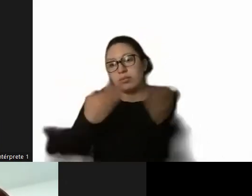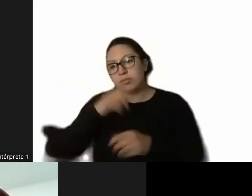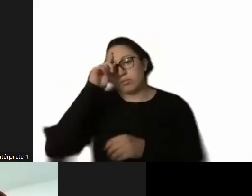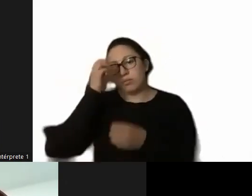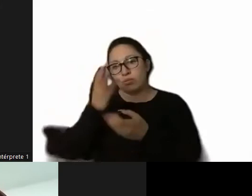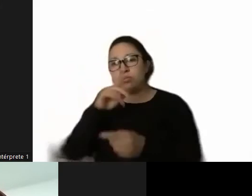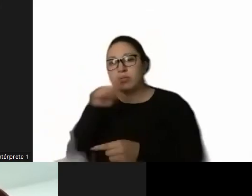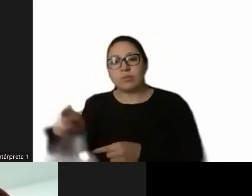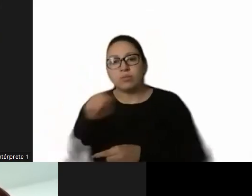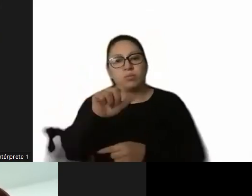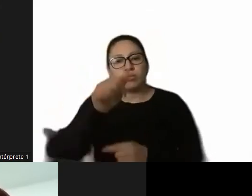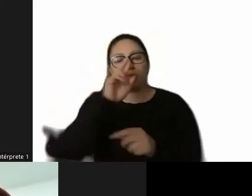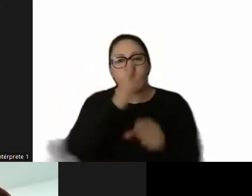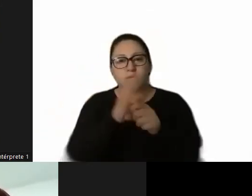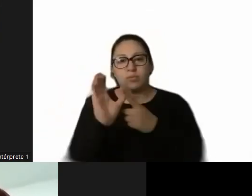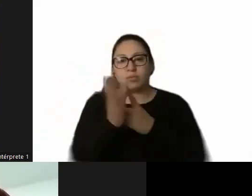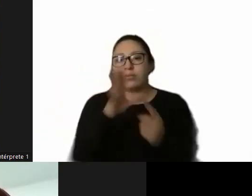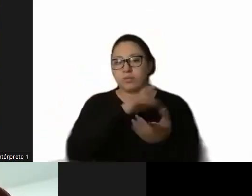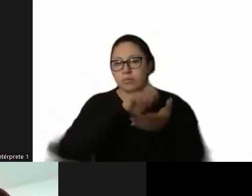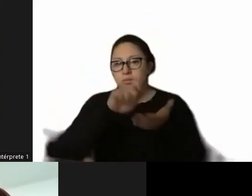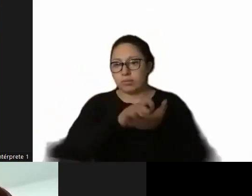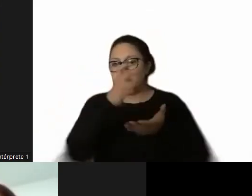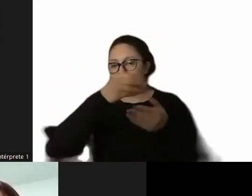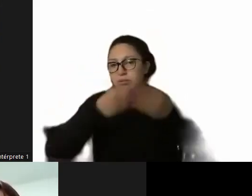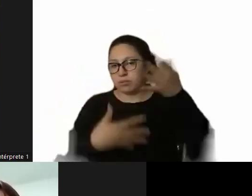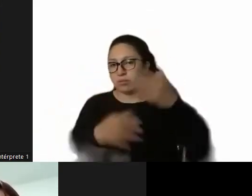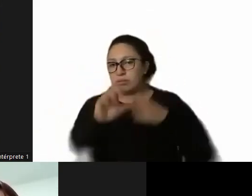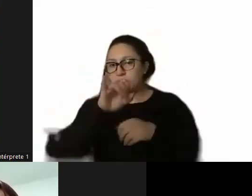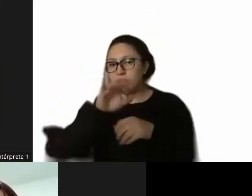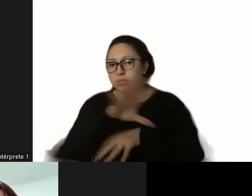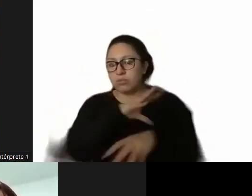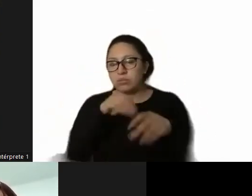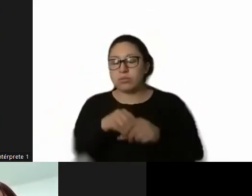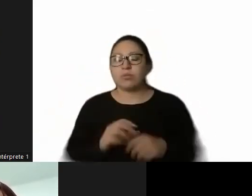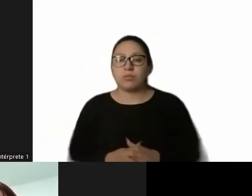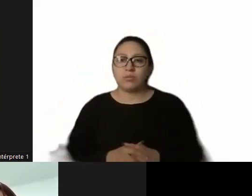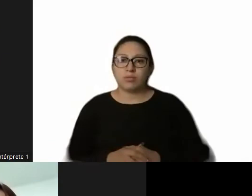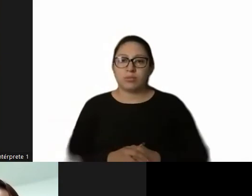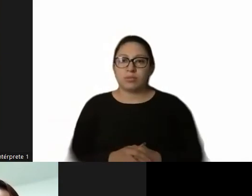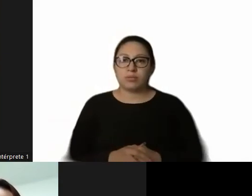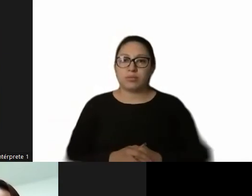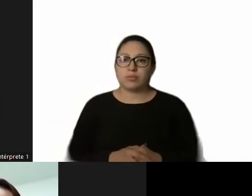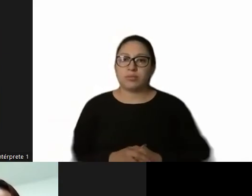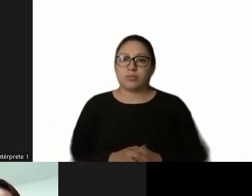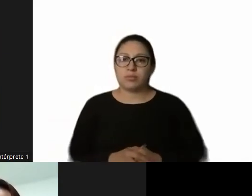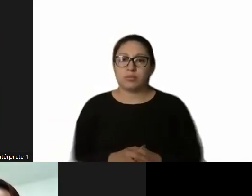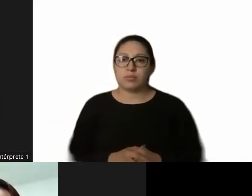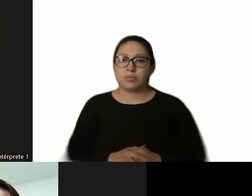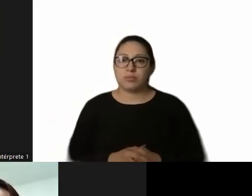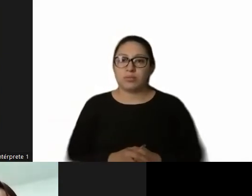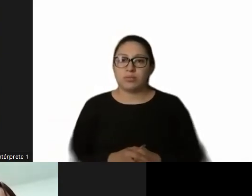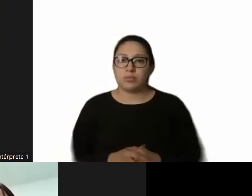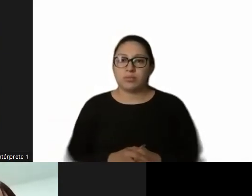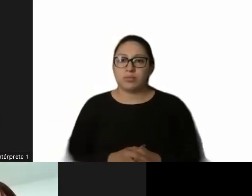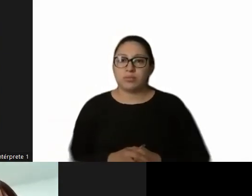busquen, porque ahí sí viene descrito. Entonces, si hay alguna, ahí viene